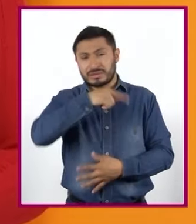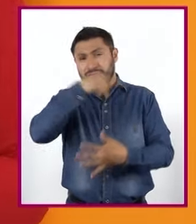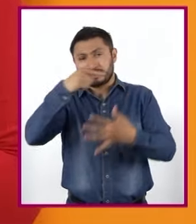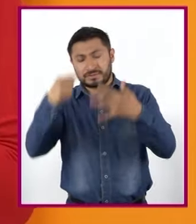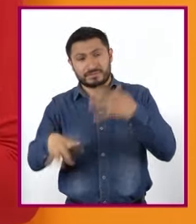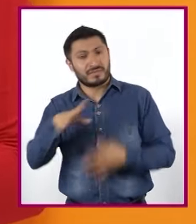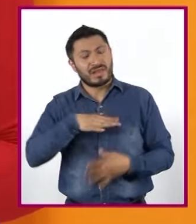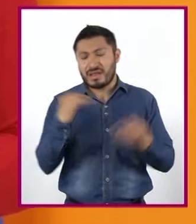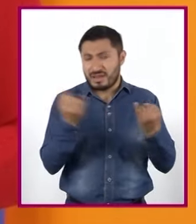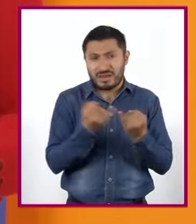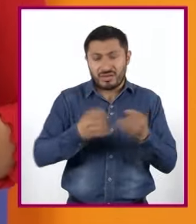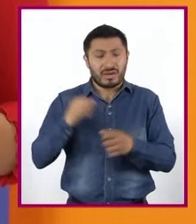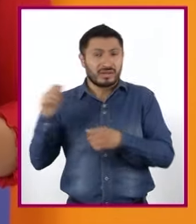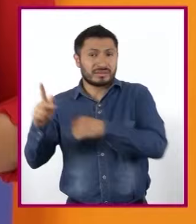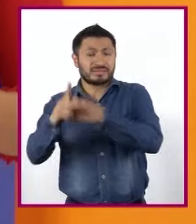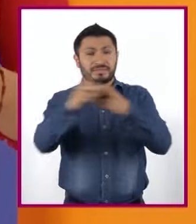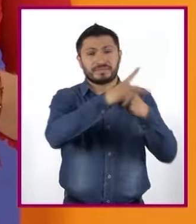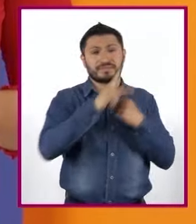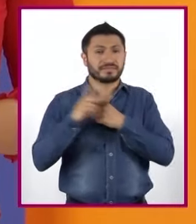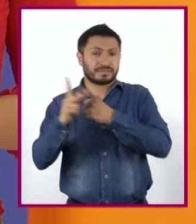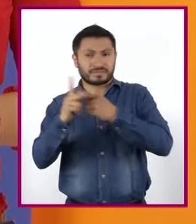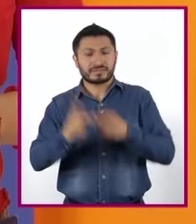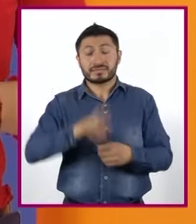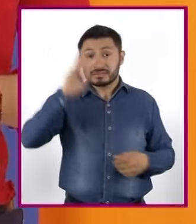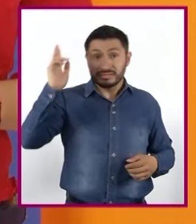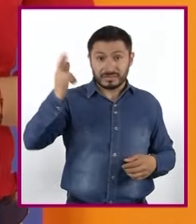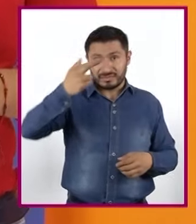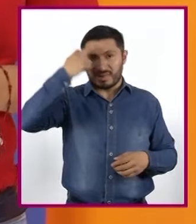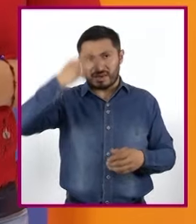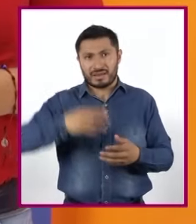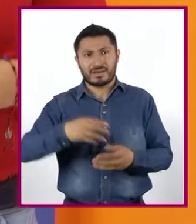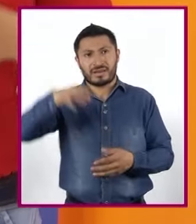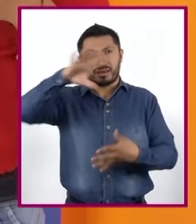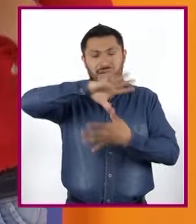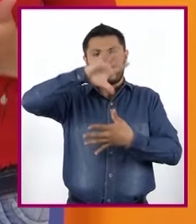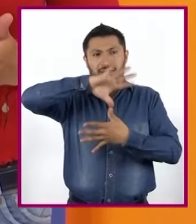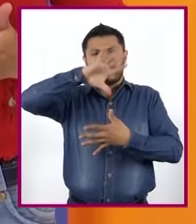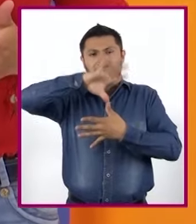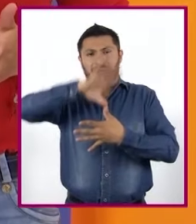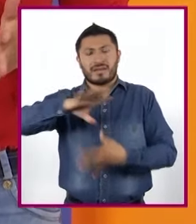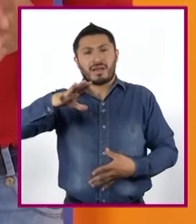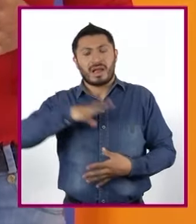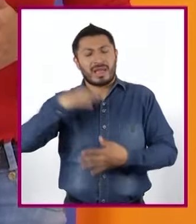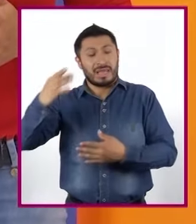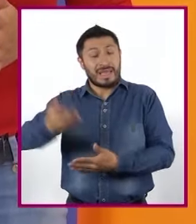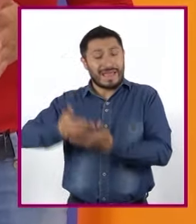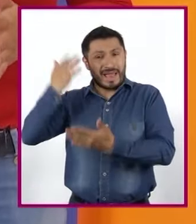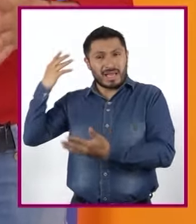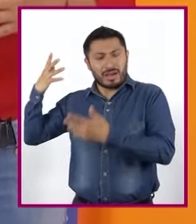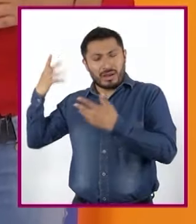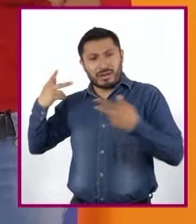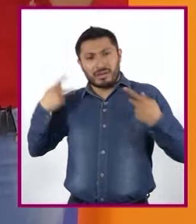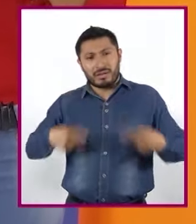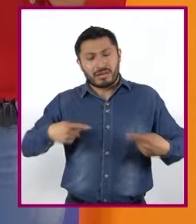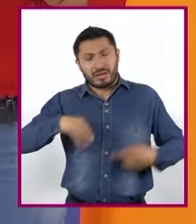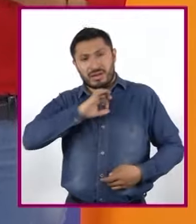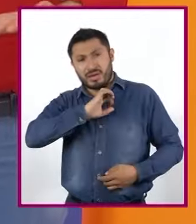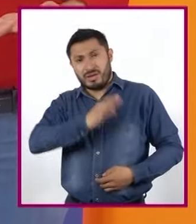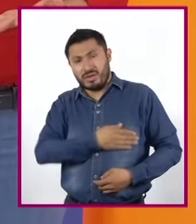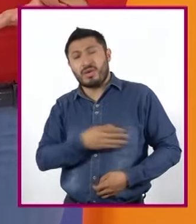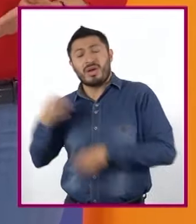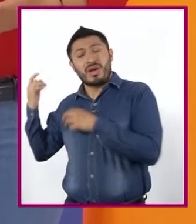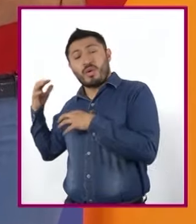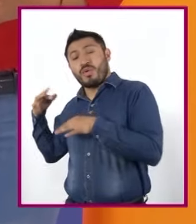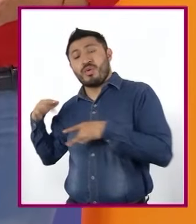también existe en otros países. Recordemos que América Latina fue conquistada por los españoles, quienes trajeron